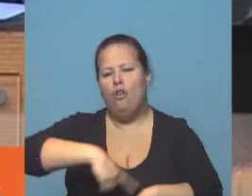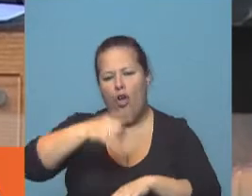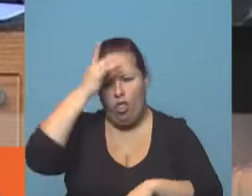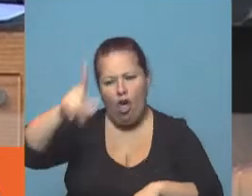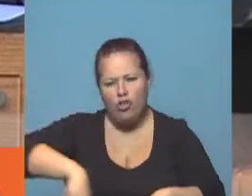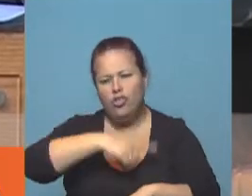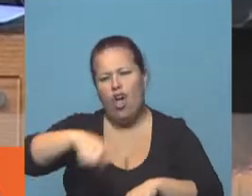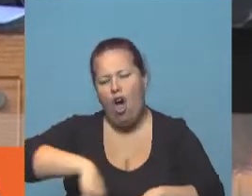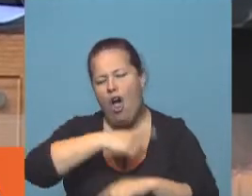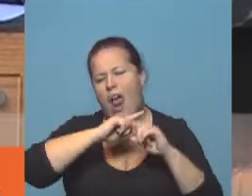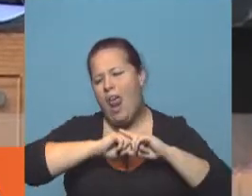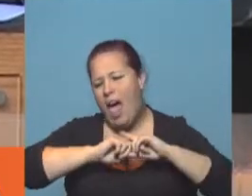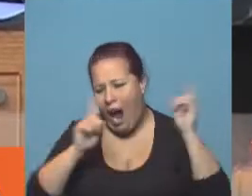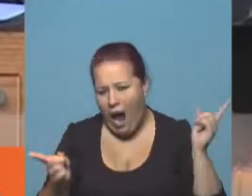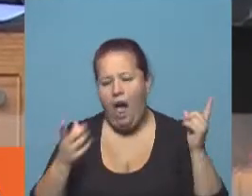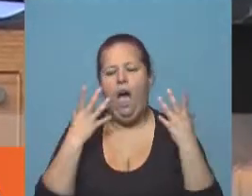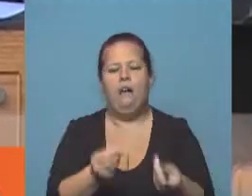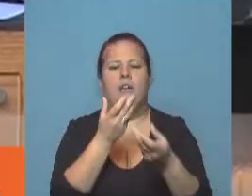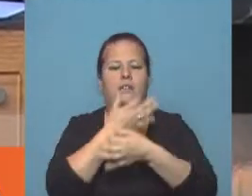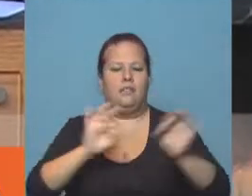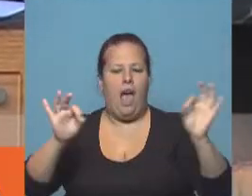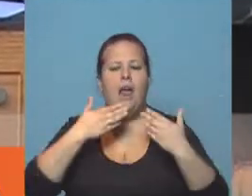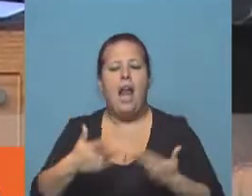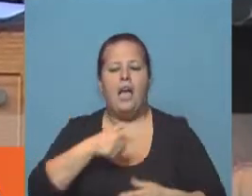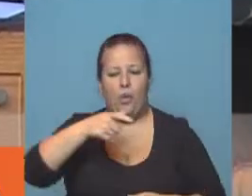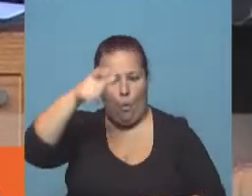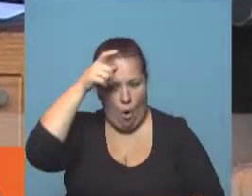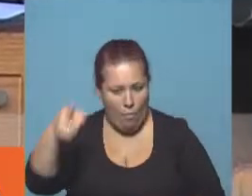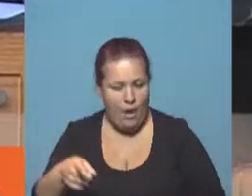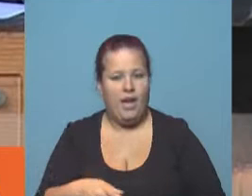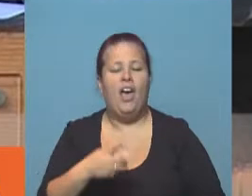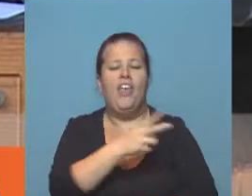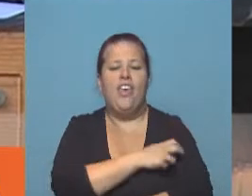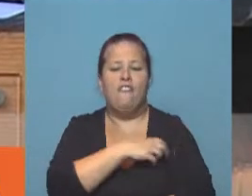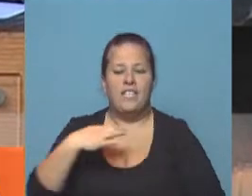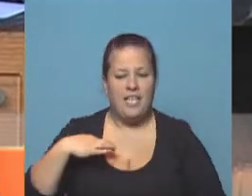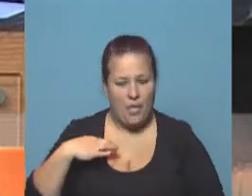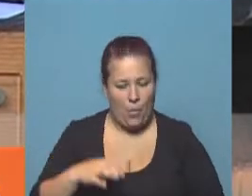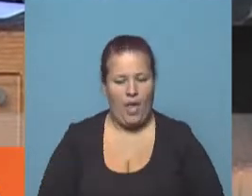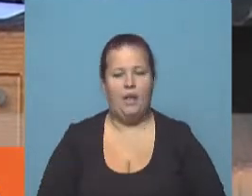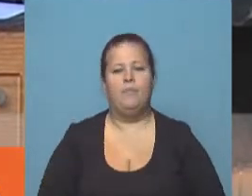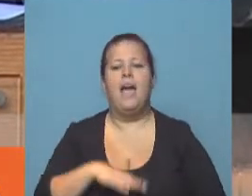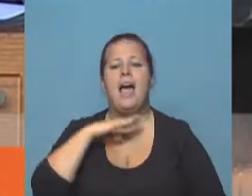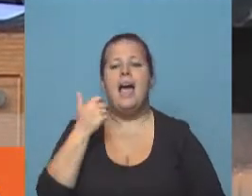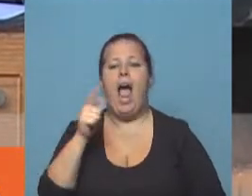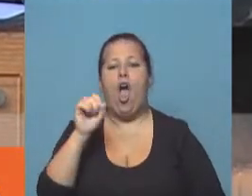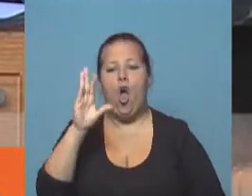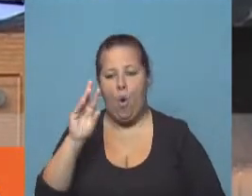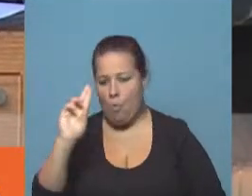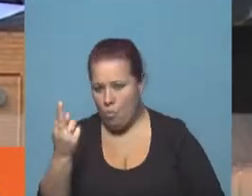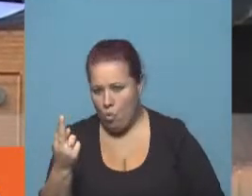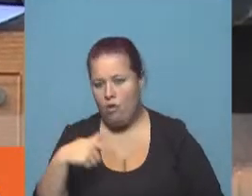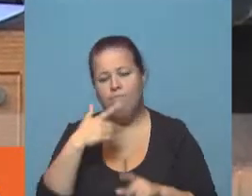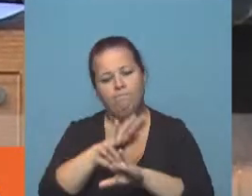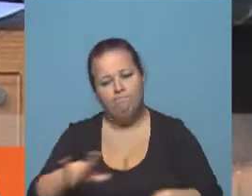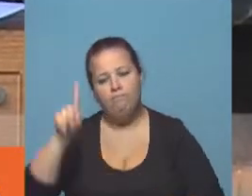horas interminables, fueron rescatados por los bomberos y Defensa Civil. Jacobo falleció poco